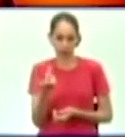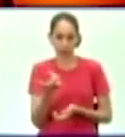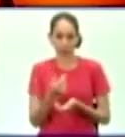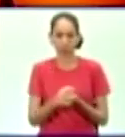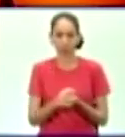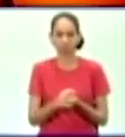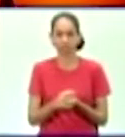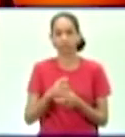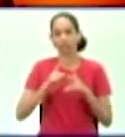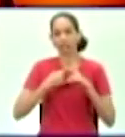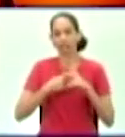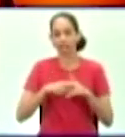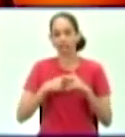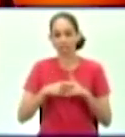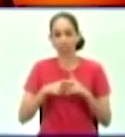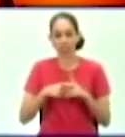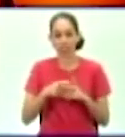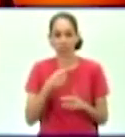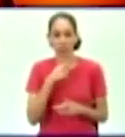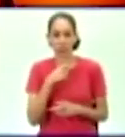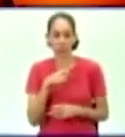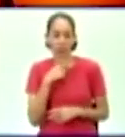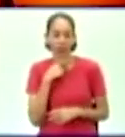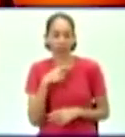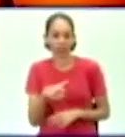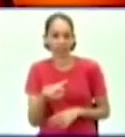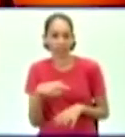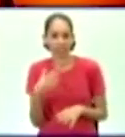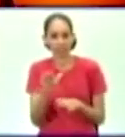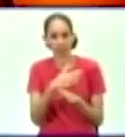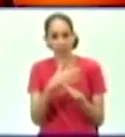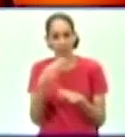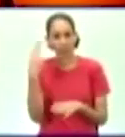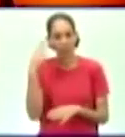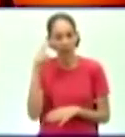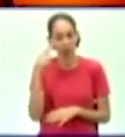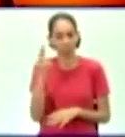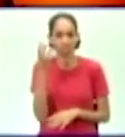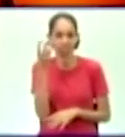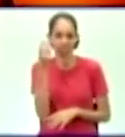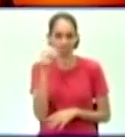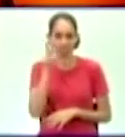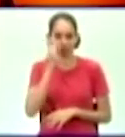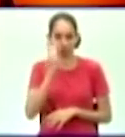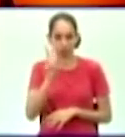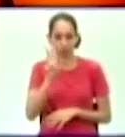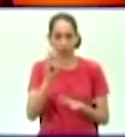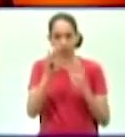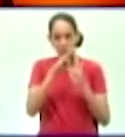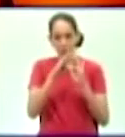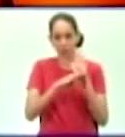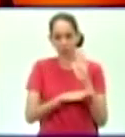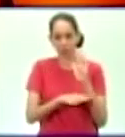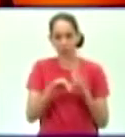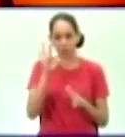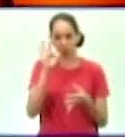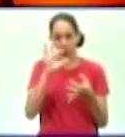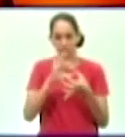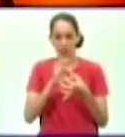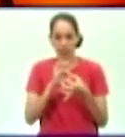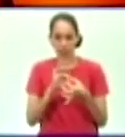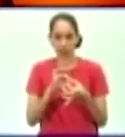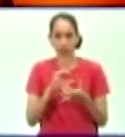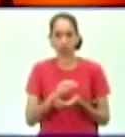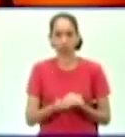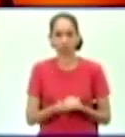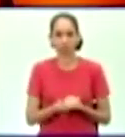resolver ejercicios referentes a la unidad 2 del programa de octavo grado, a la unidad que relaciona